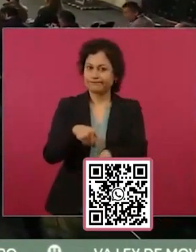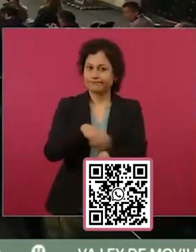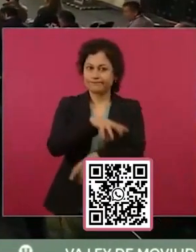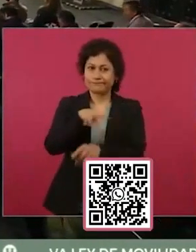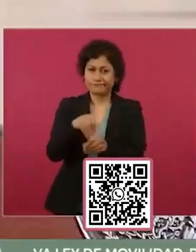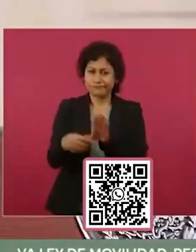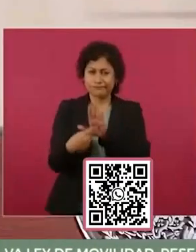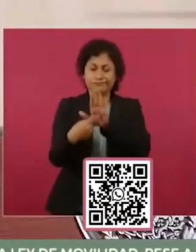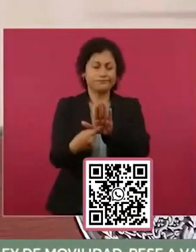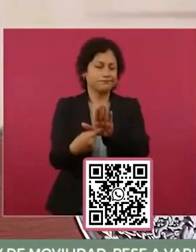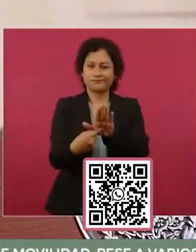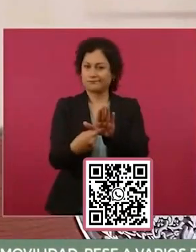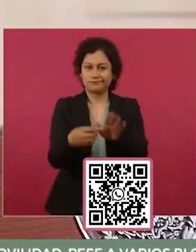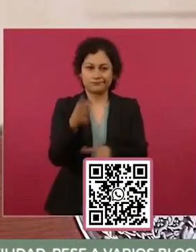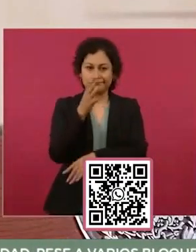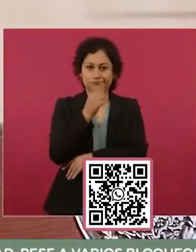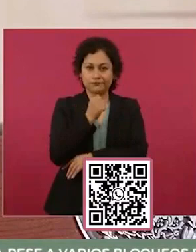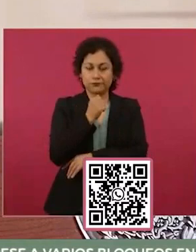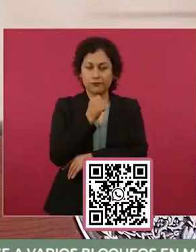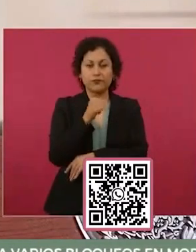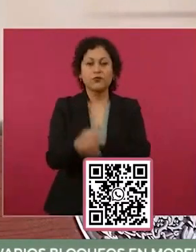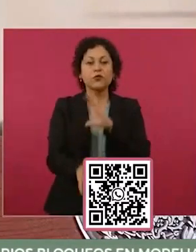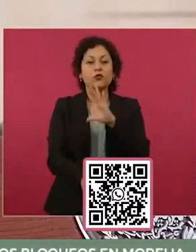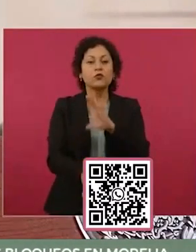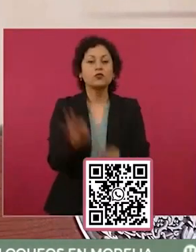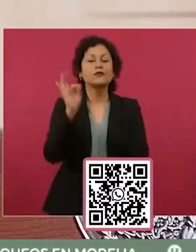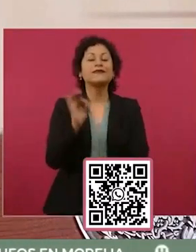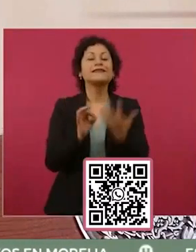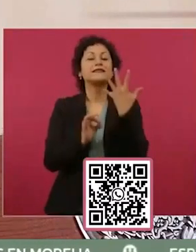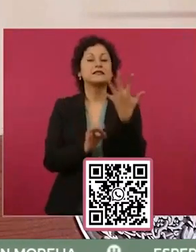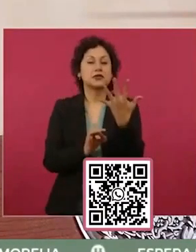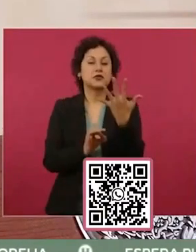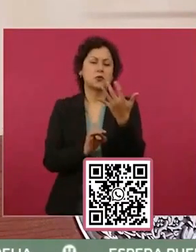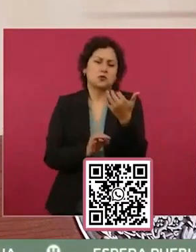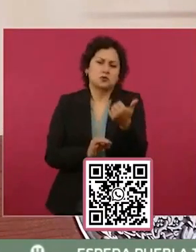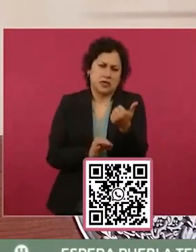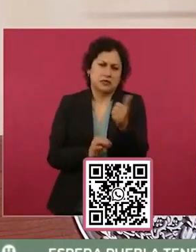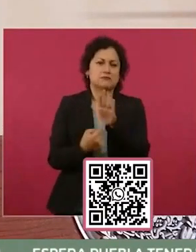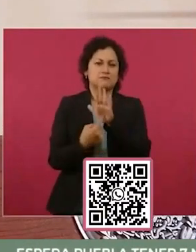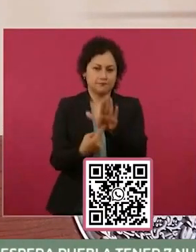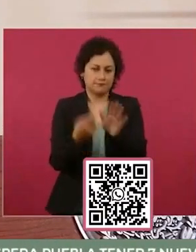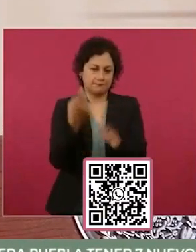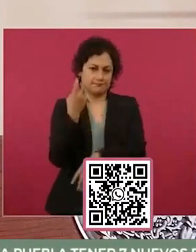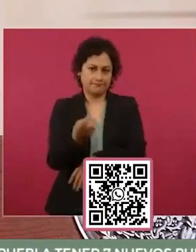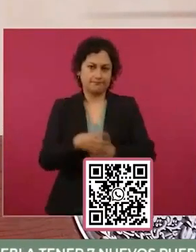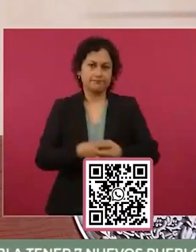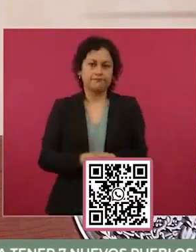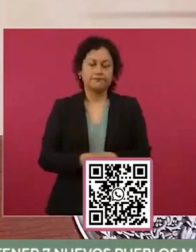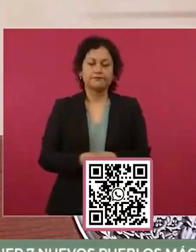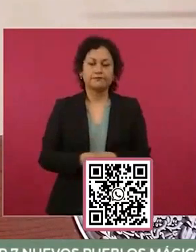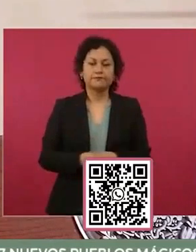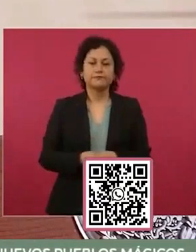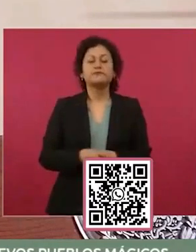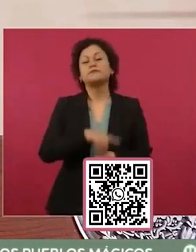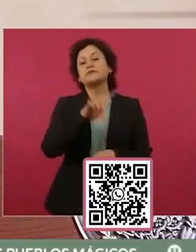no tienen por qué ser seguridad nacional, y en todo caso, quien debe dictar lo que es la seguridad nacional es una ley